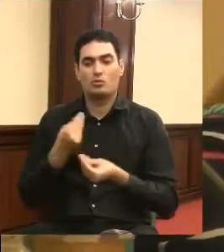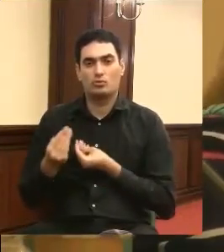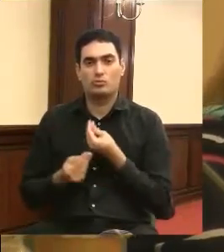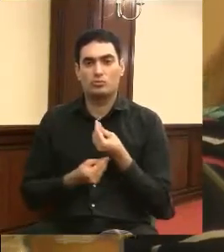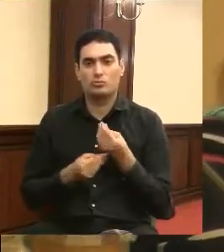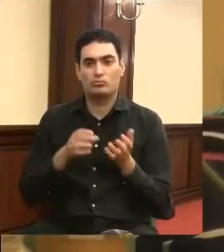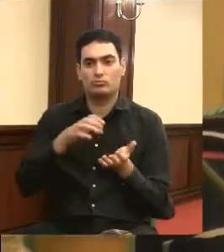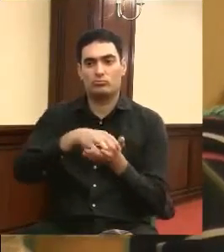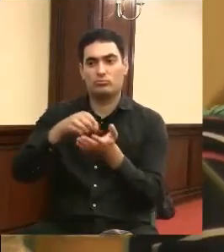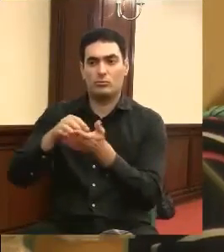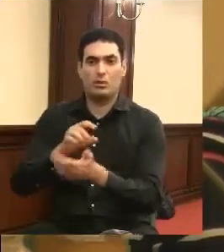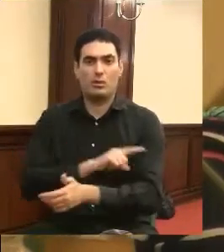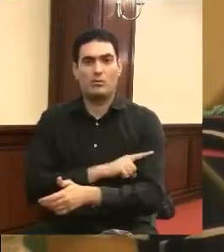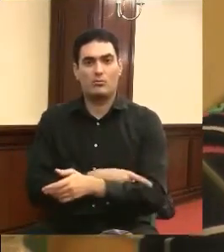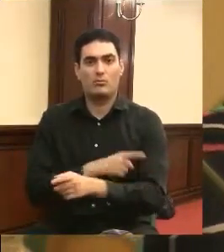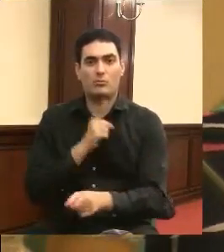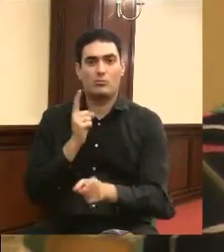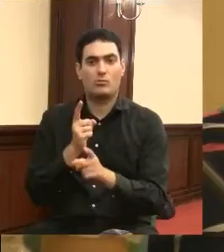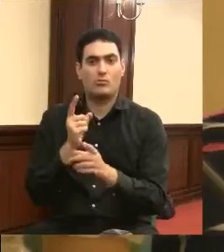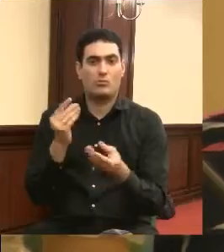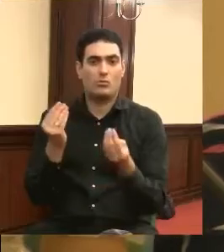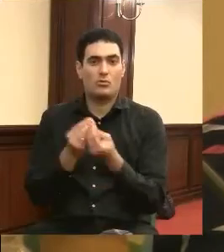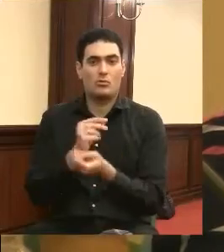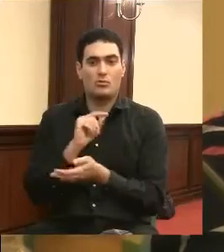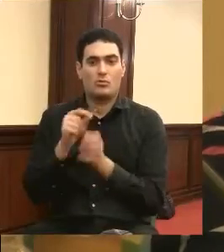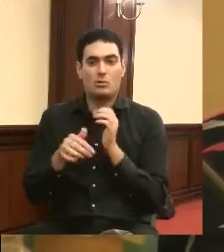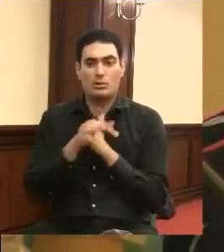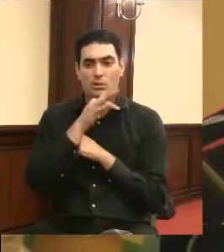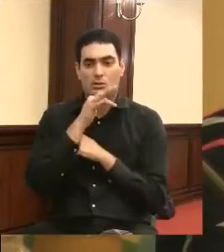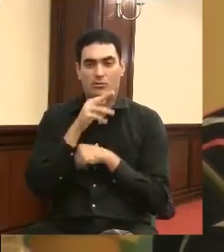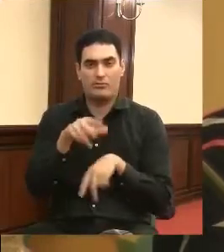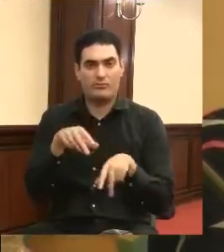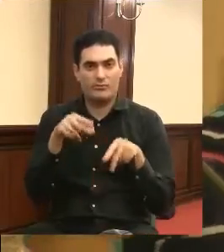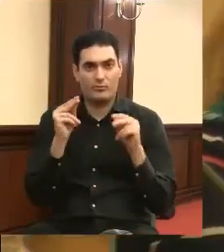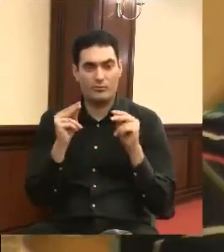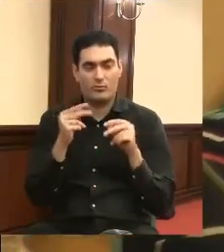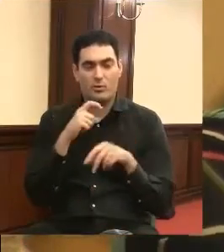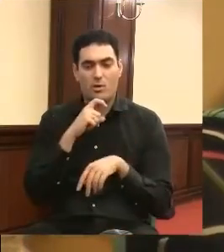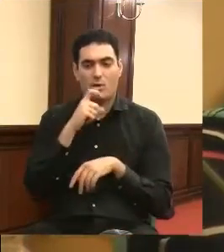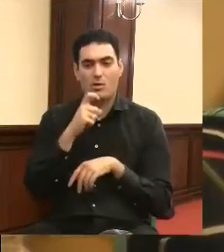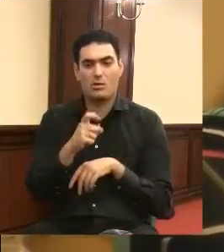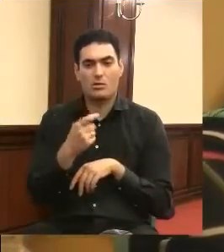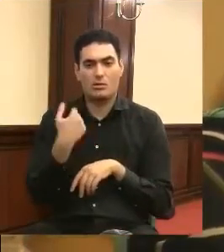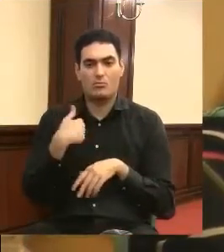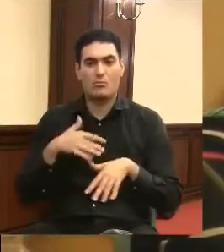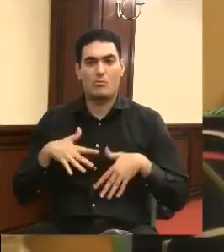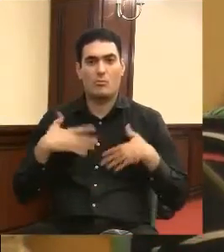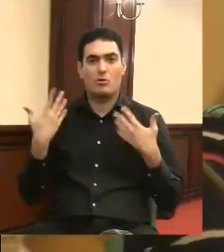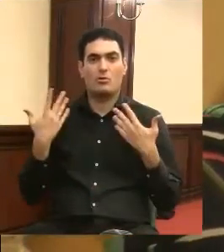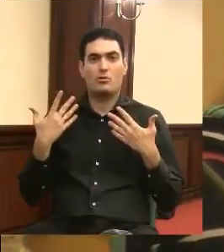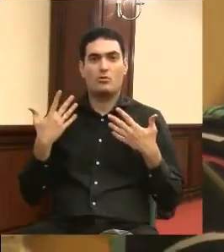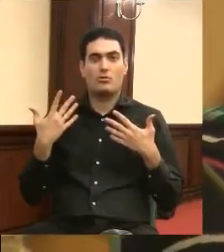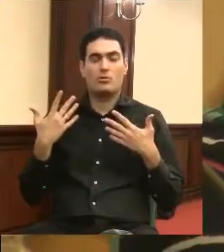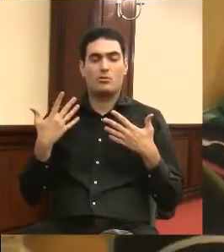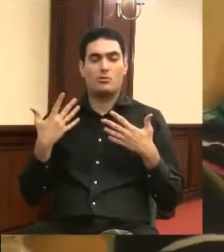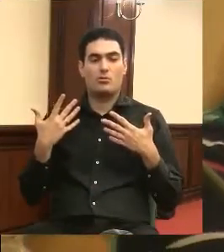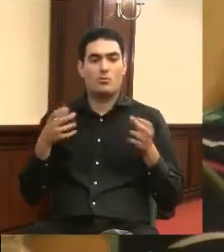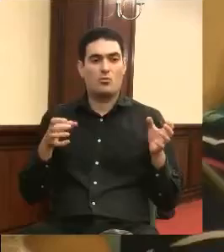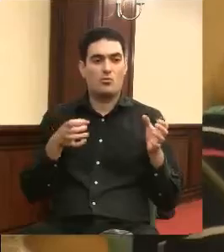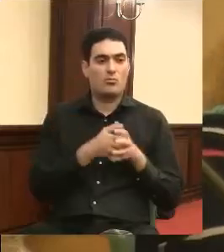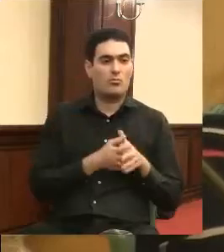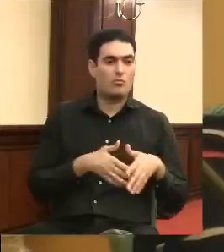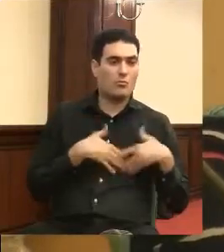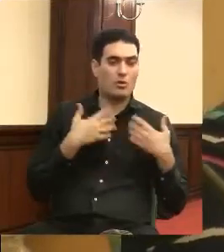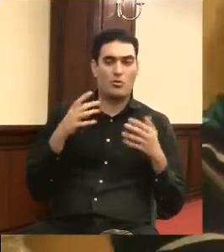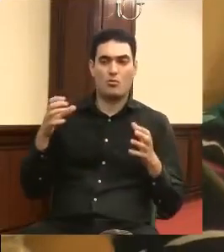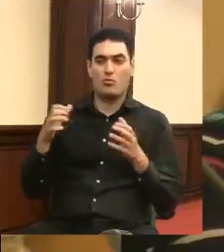días y a 2.500 socios sin poder hacer uso de las instalaciones deportivas con contratos pendientes de finalizar. Un anuncio